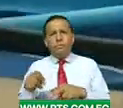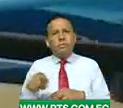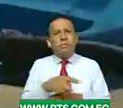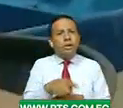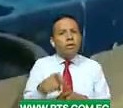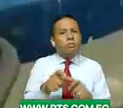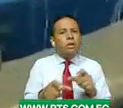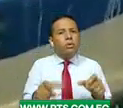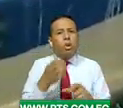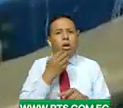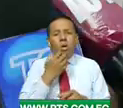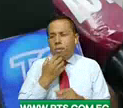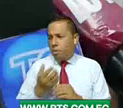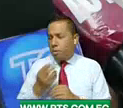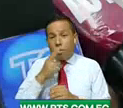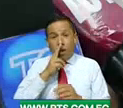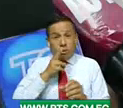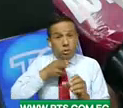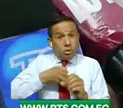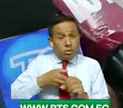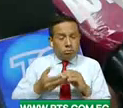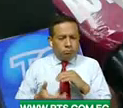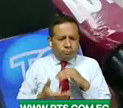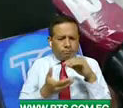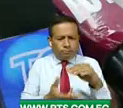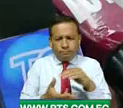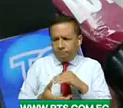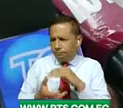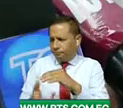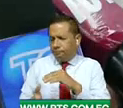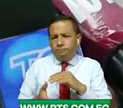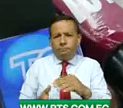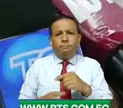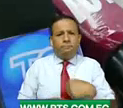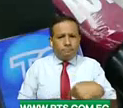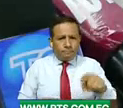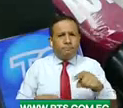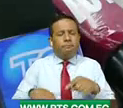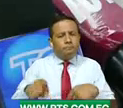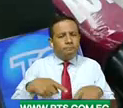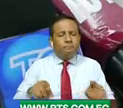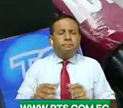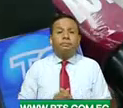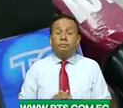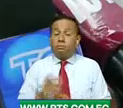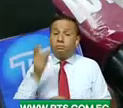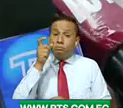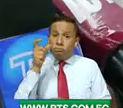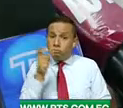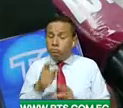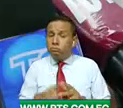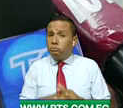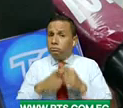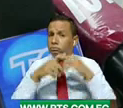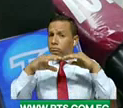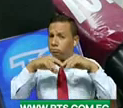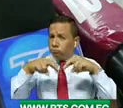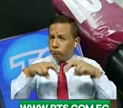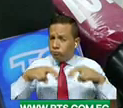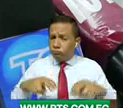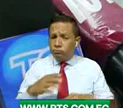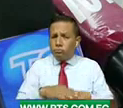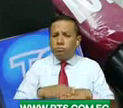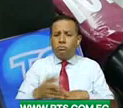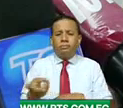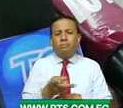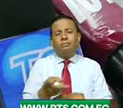las narcolanchas. La fiscalía dará inicio, conforme tiene su investigación previa por el delito de delincuencia organizada, en la